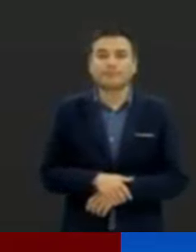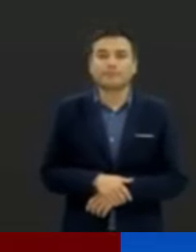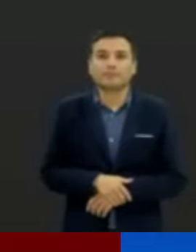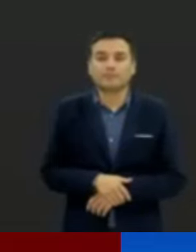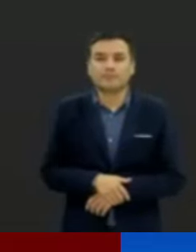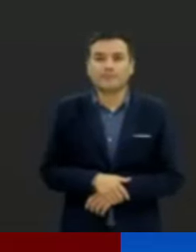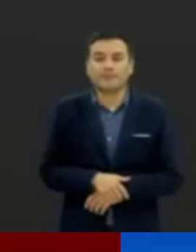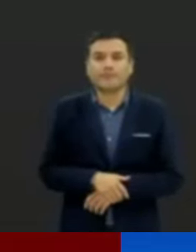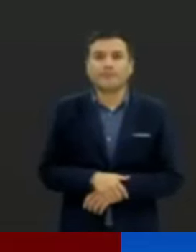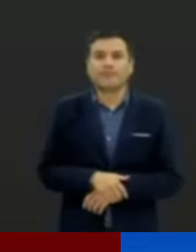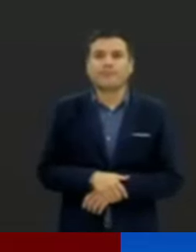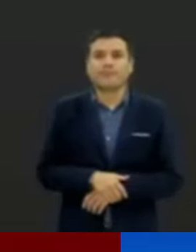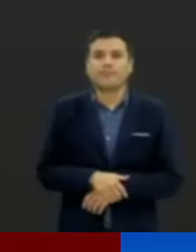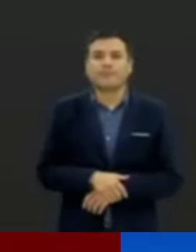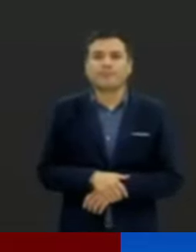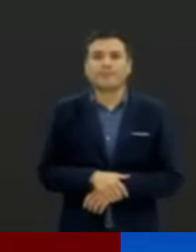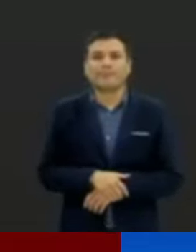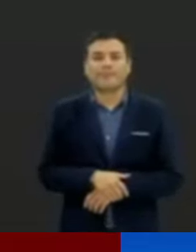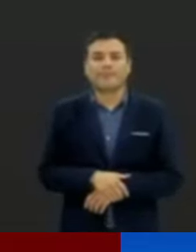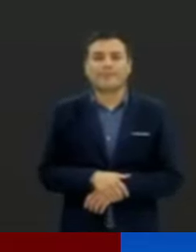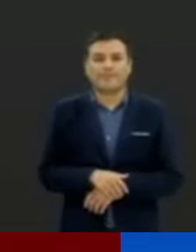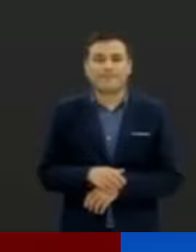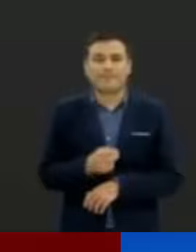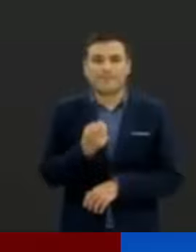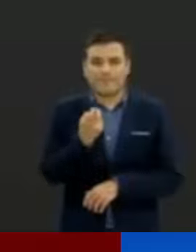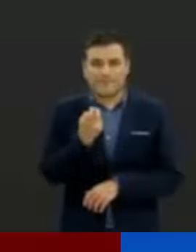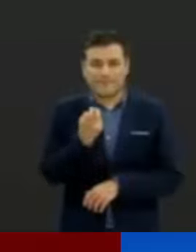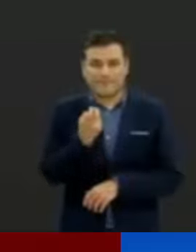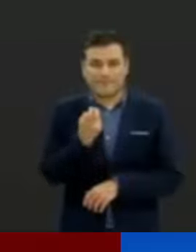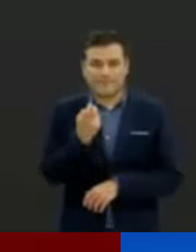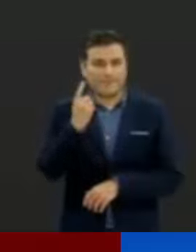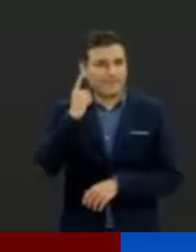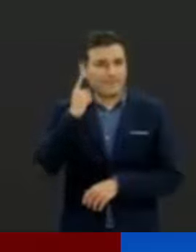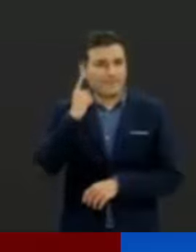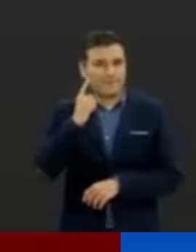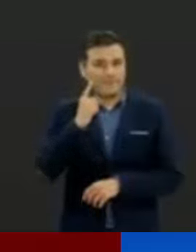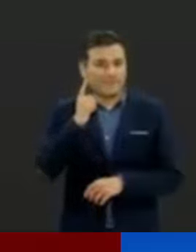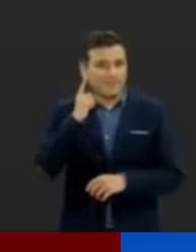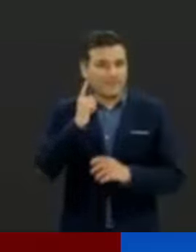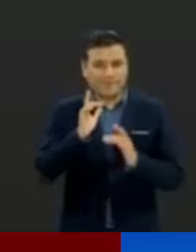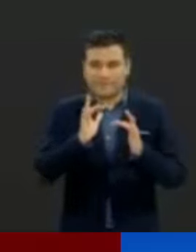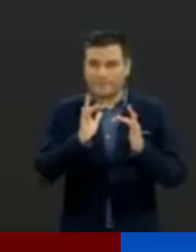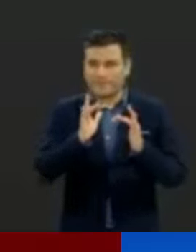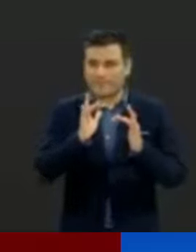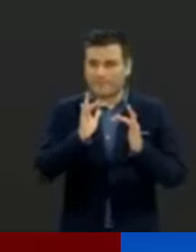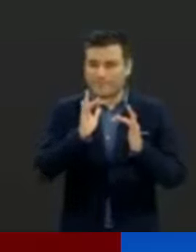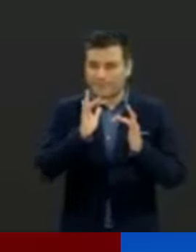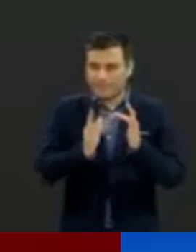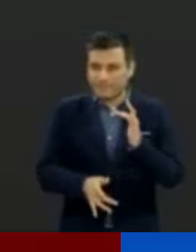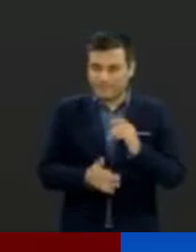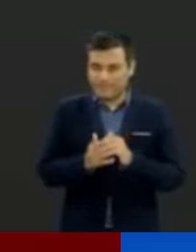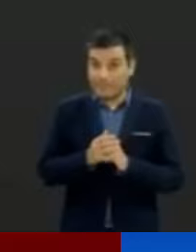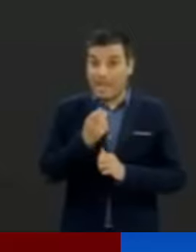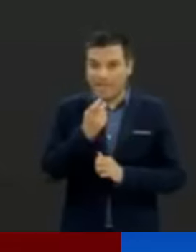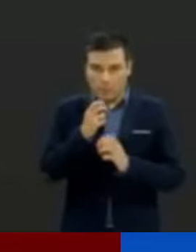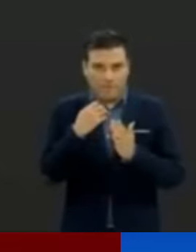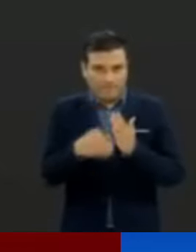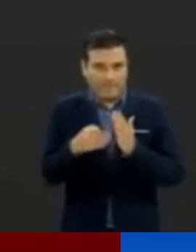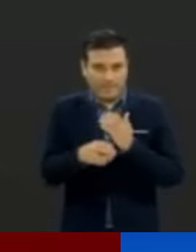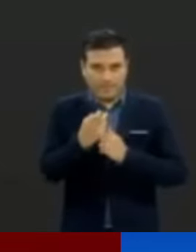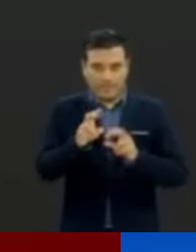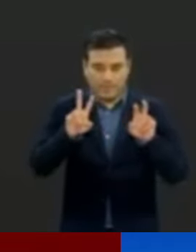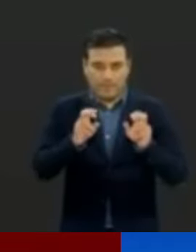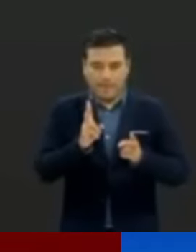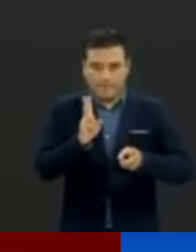y difundidos públicamente, esos programas con fines políticos. ¿Qué dicen de eso? Porque no dicen nada.